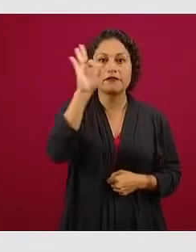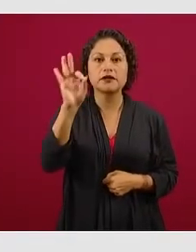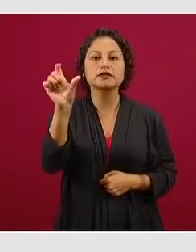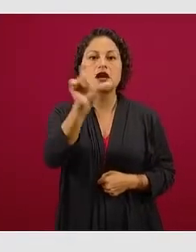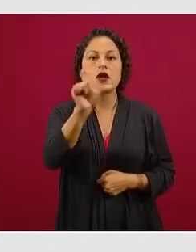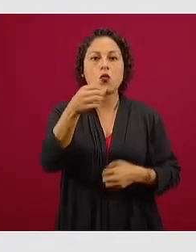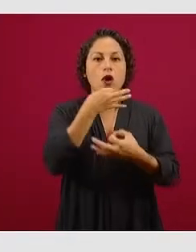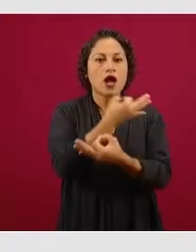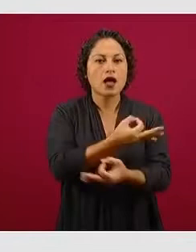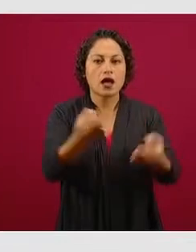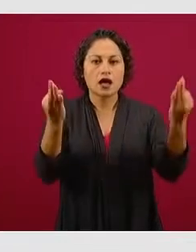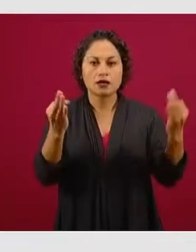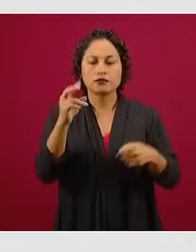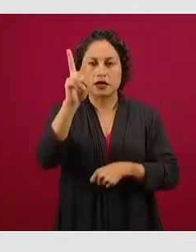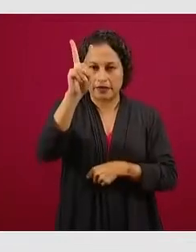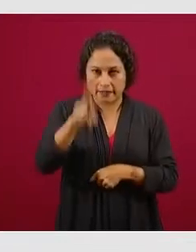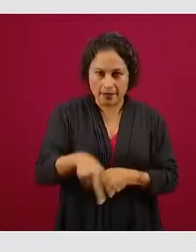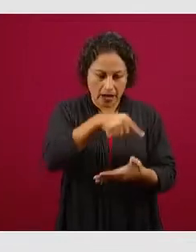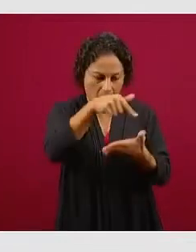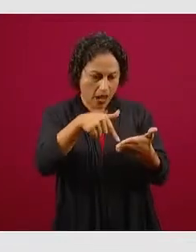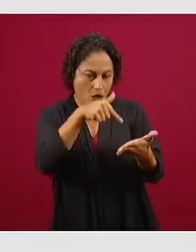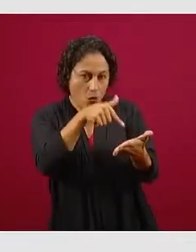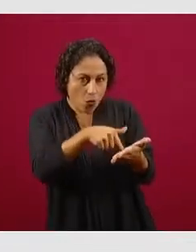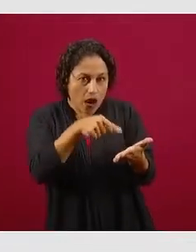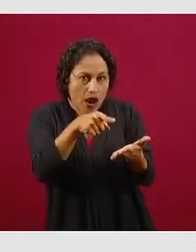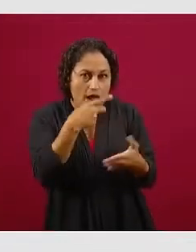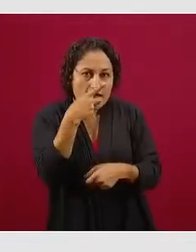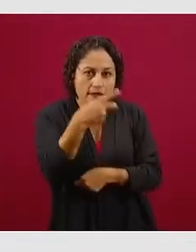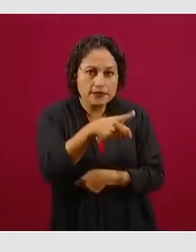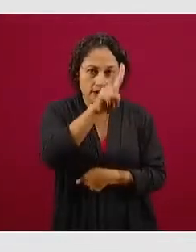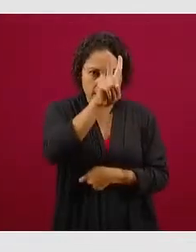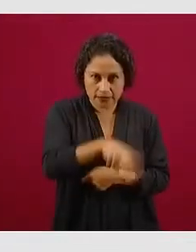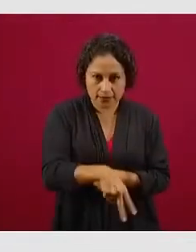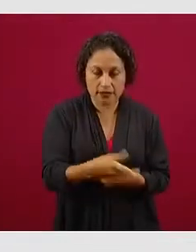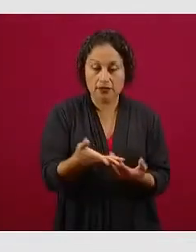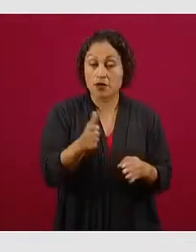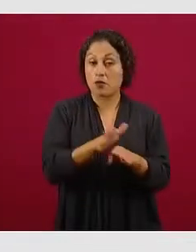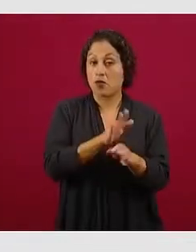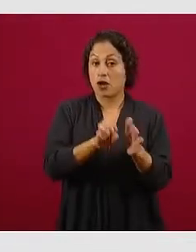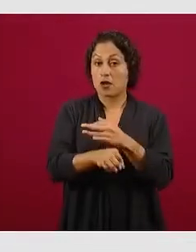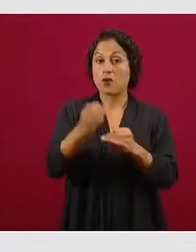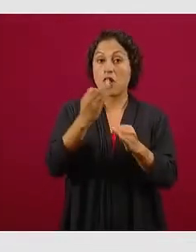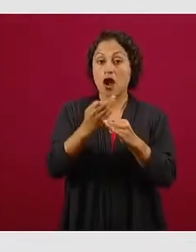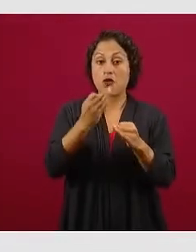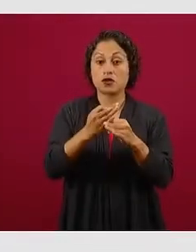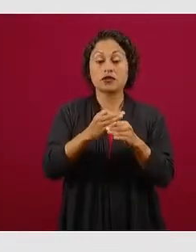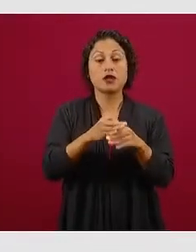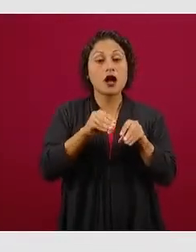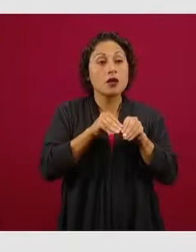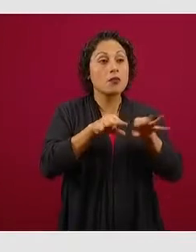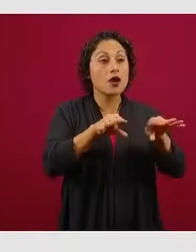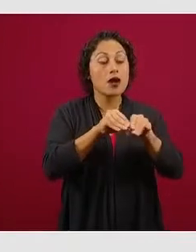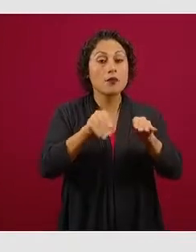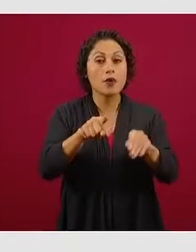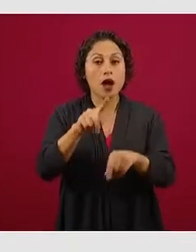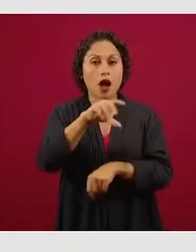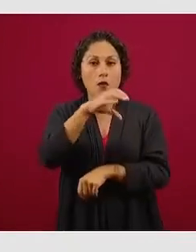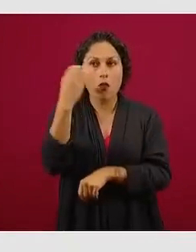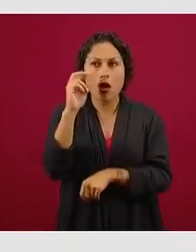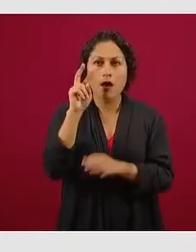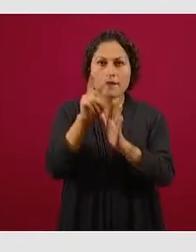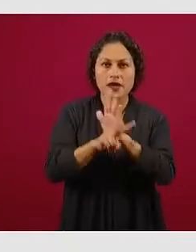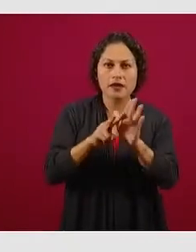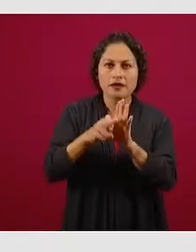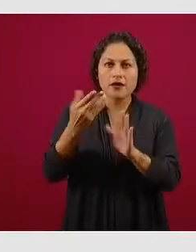realmente haya sucedido en el lugar que se señala. Han estado circulando noticias sobre hechos que sucedieron en el pasado o en otro